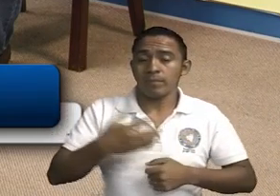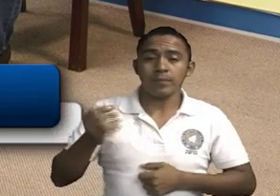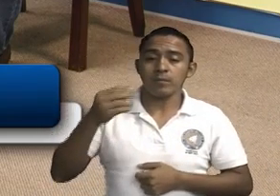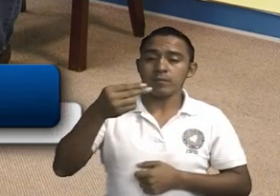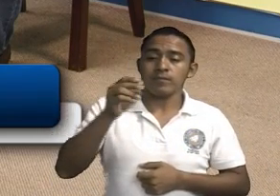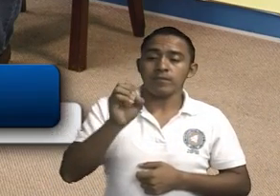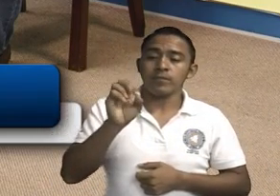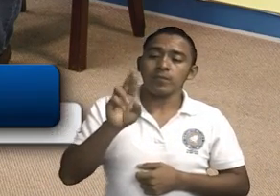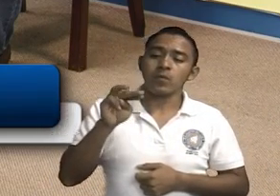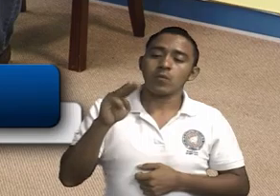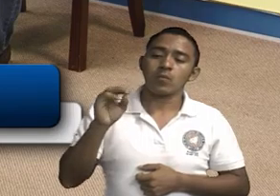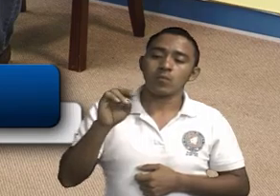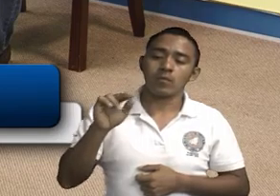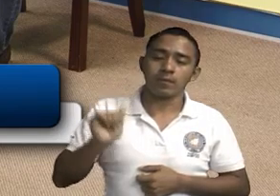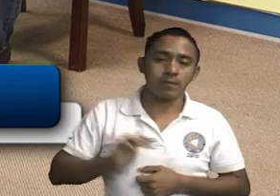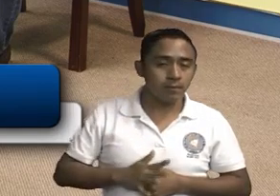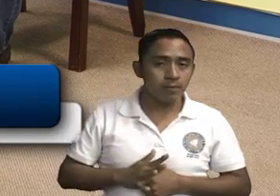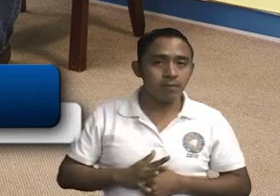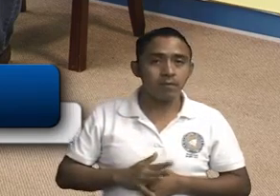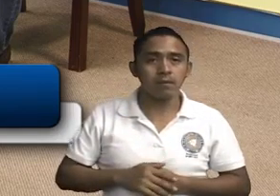¿verdad? Hormonales porque